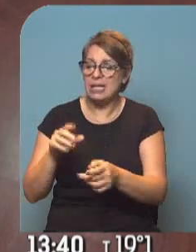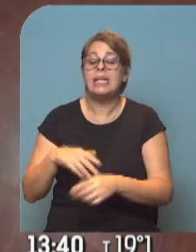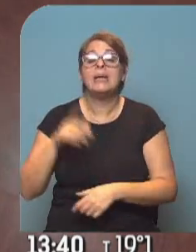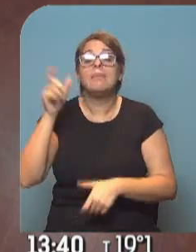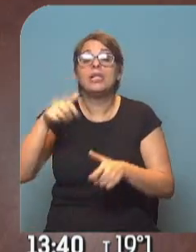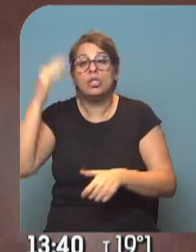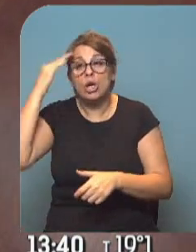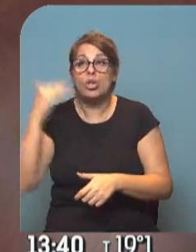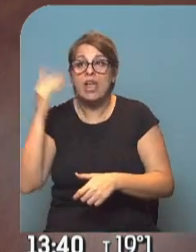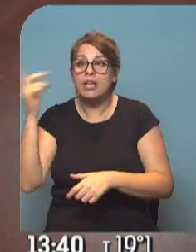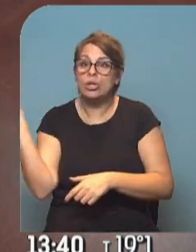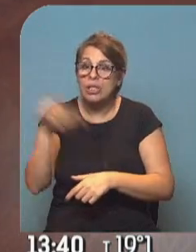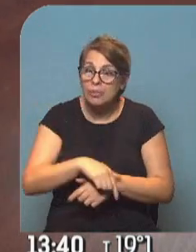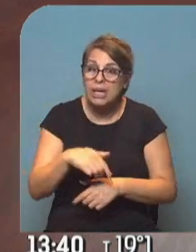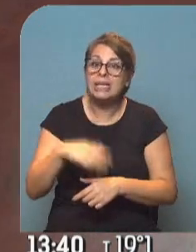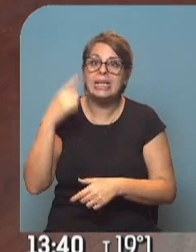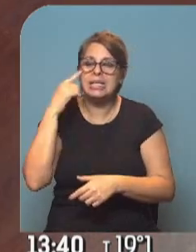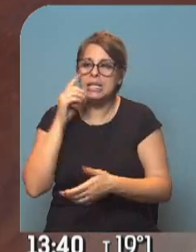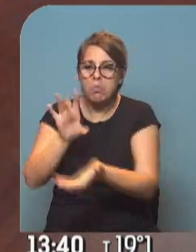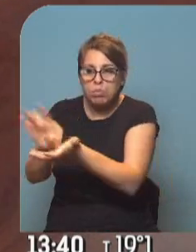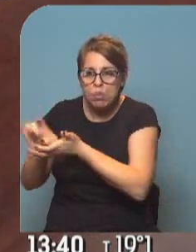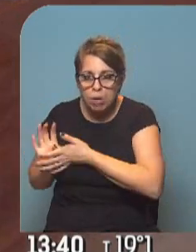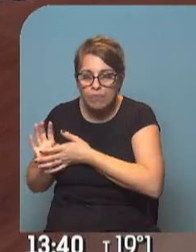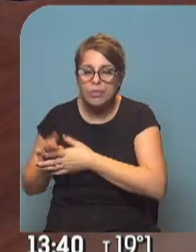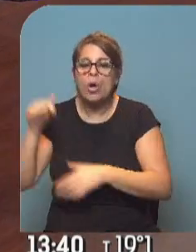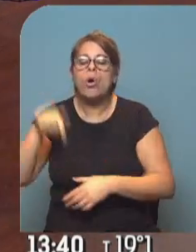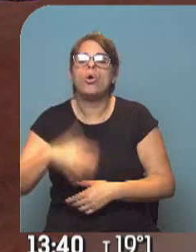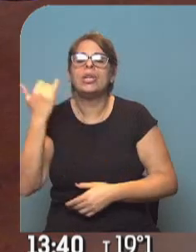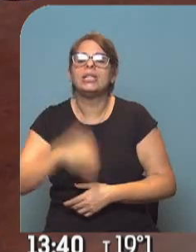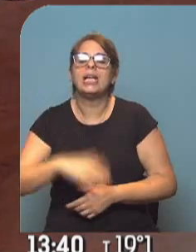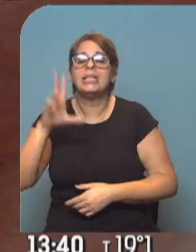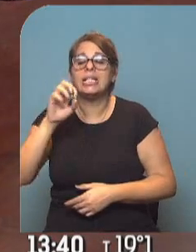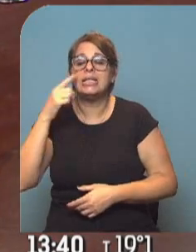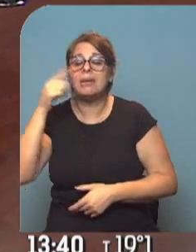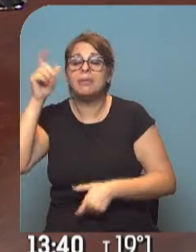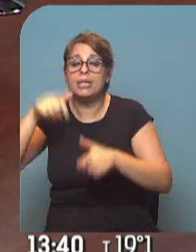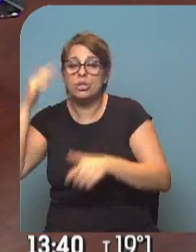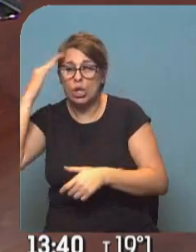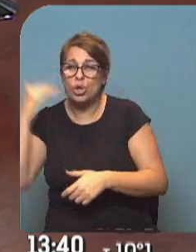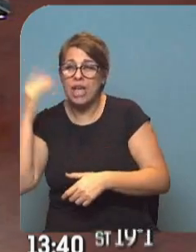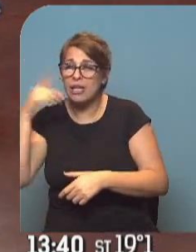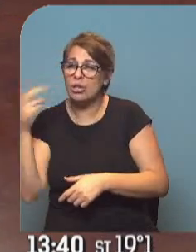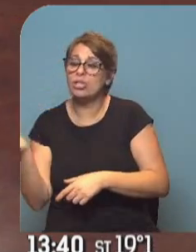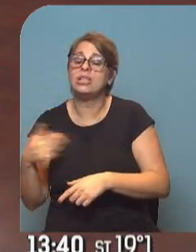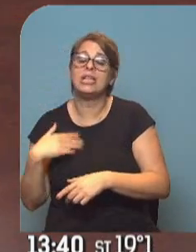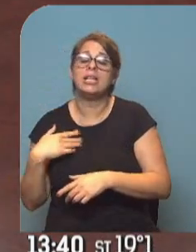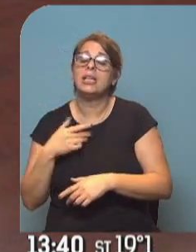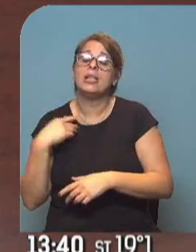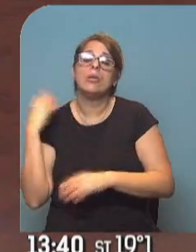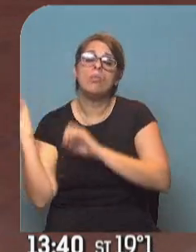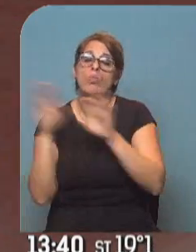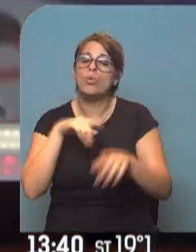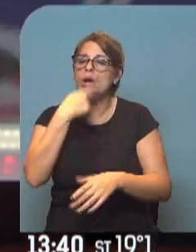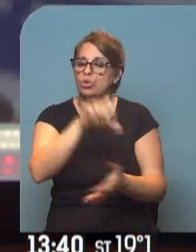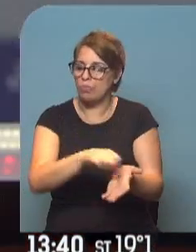aquel norcoreano que quiera desertar. Hoy hay 30.000 desertores norcoreanos que también vieron con con